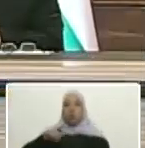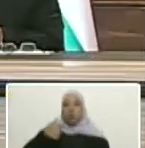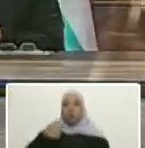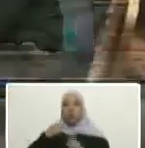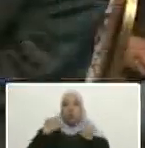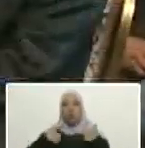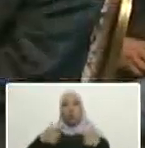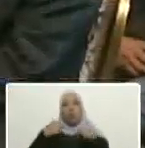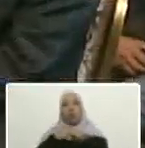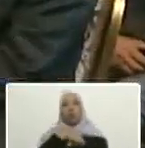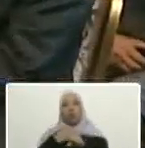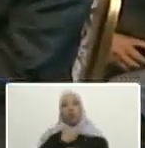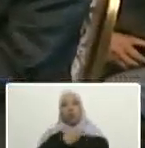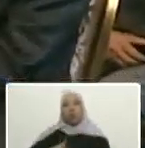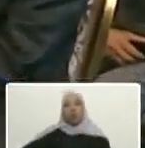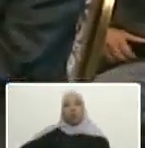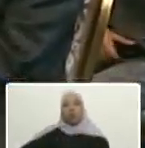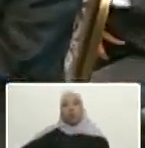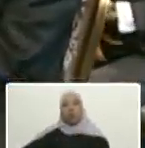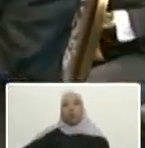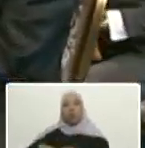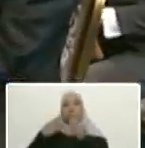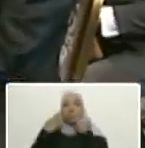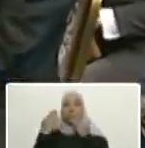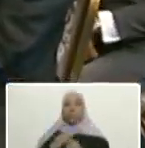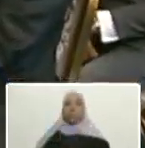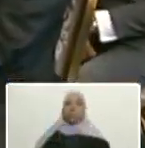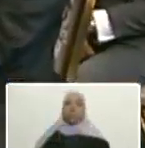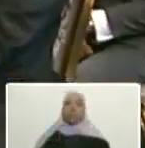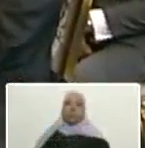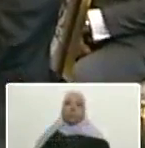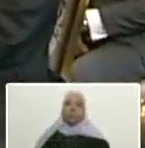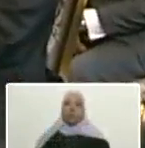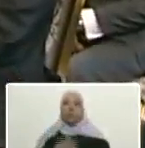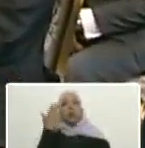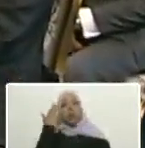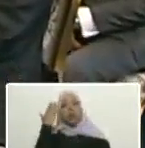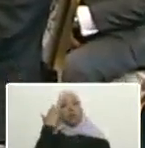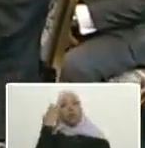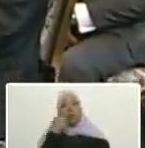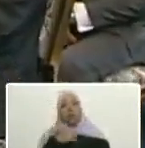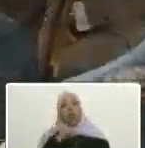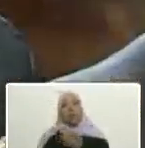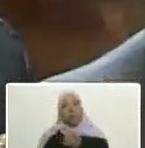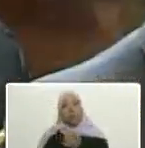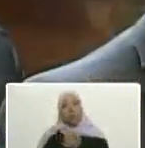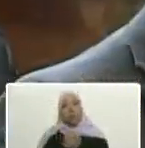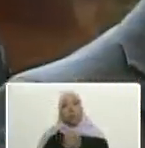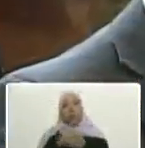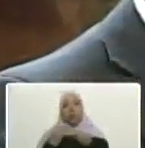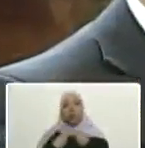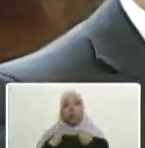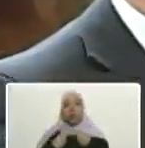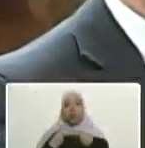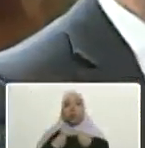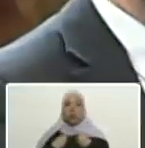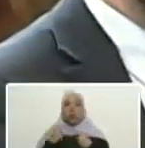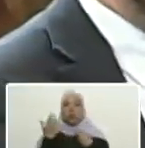empeño, presidente Brahim Ali. Saben ustedes, queridos compañeros saharauis,